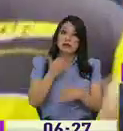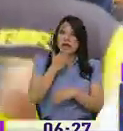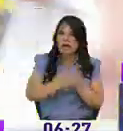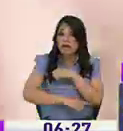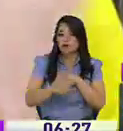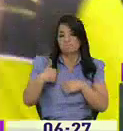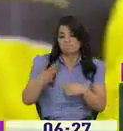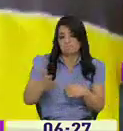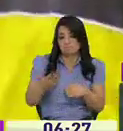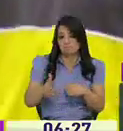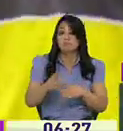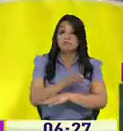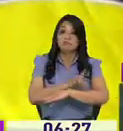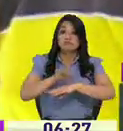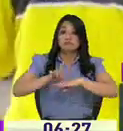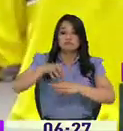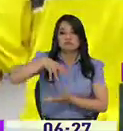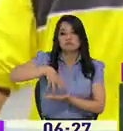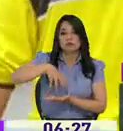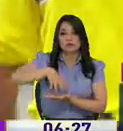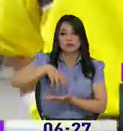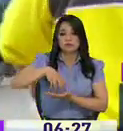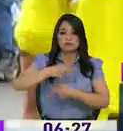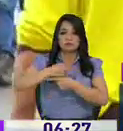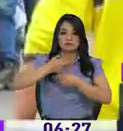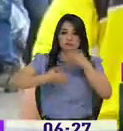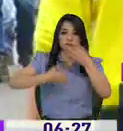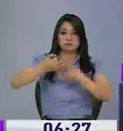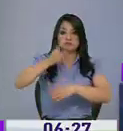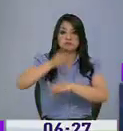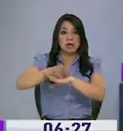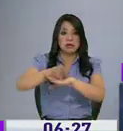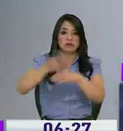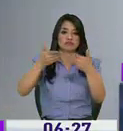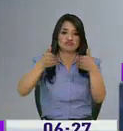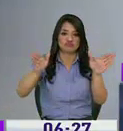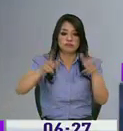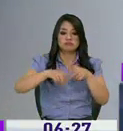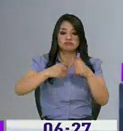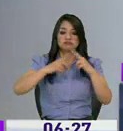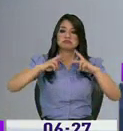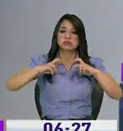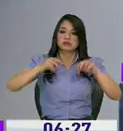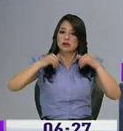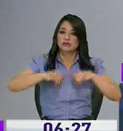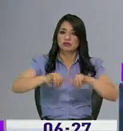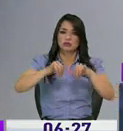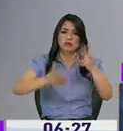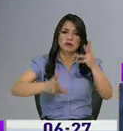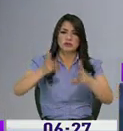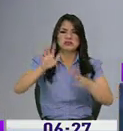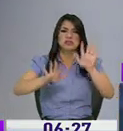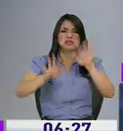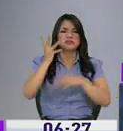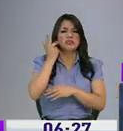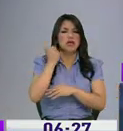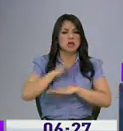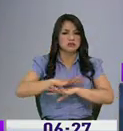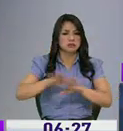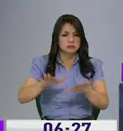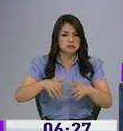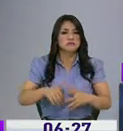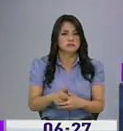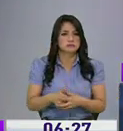disciplinaria, la Dirección Provincial de la Judicatura dispuso la apertura de una investigación que no tome más de 15 días